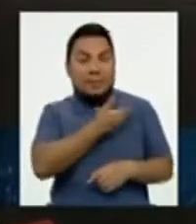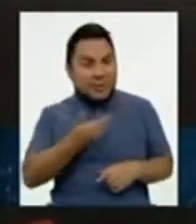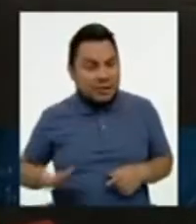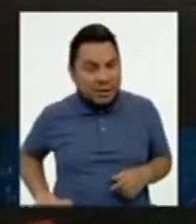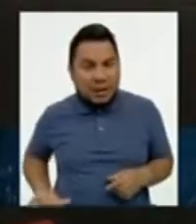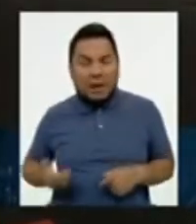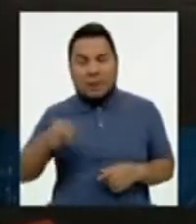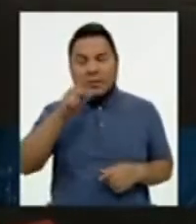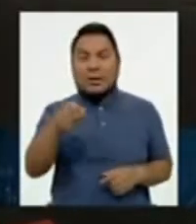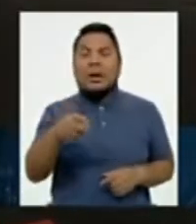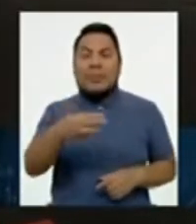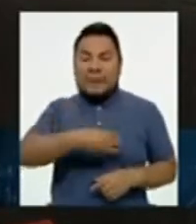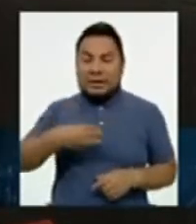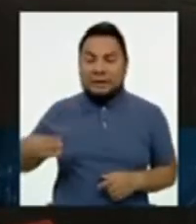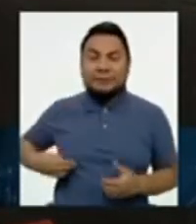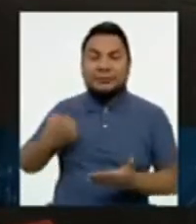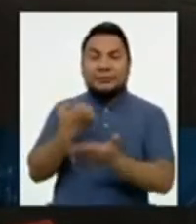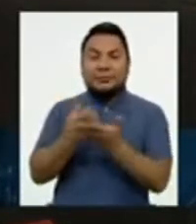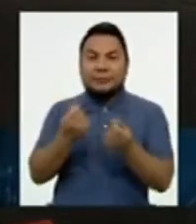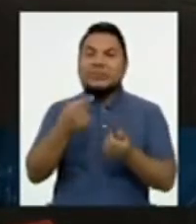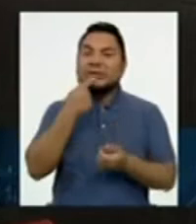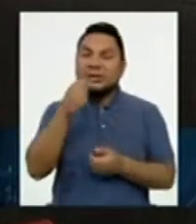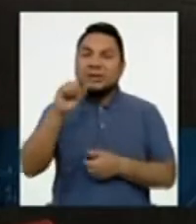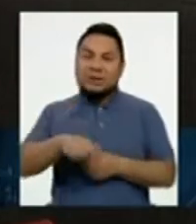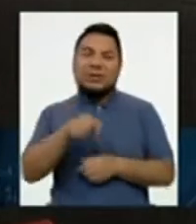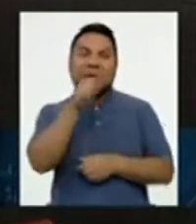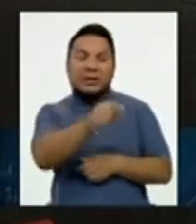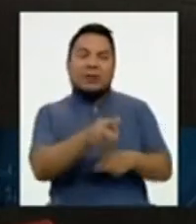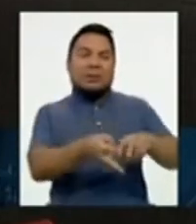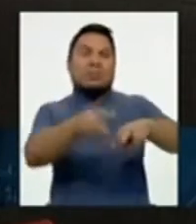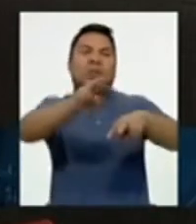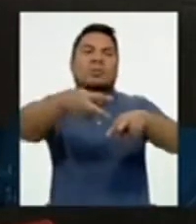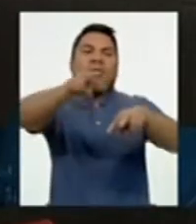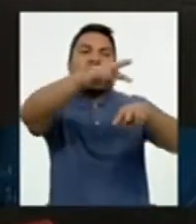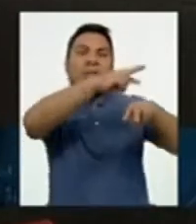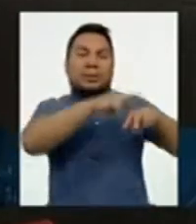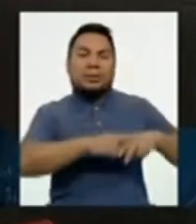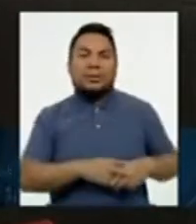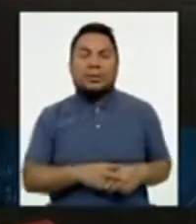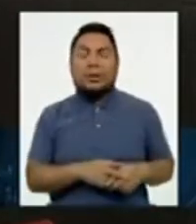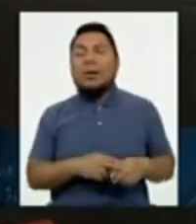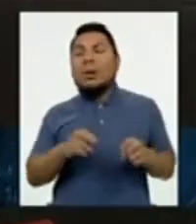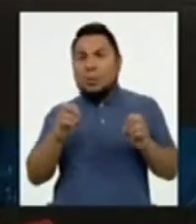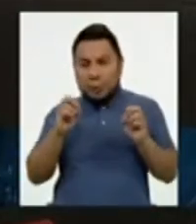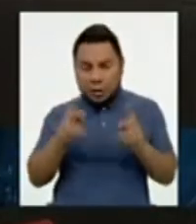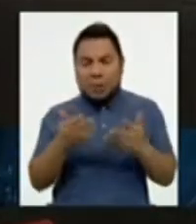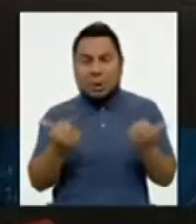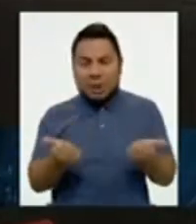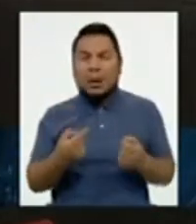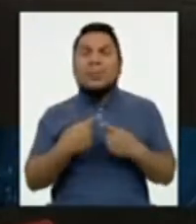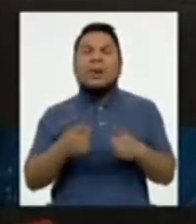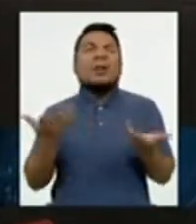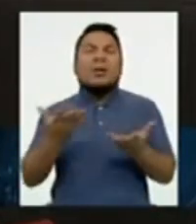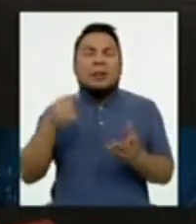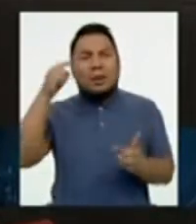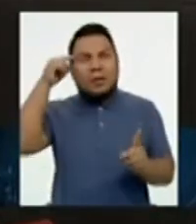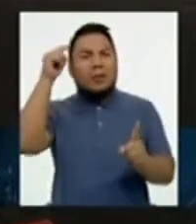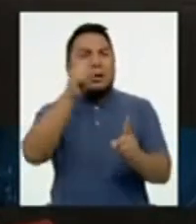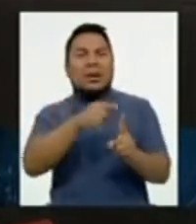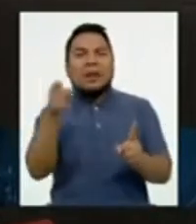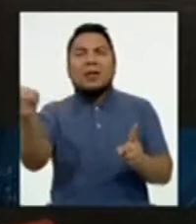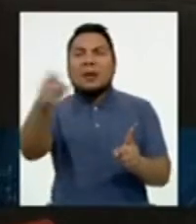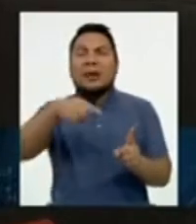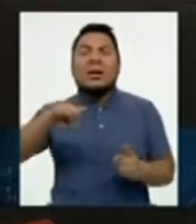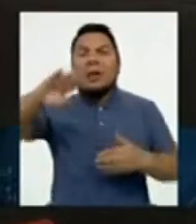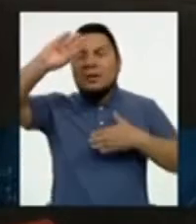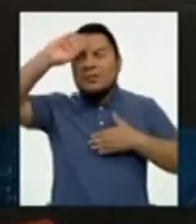dicen, incrementamos este impuesto porque ocasionan daño. Los daños hay que hablarlo muy específicamente. Son en daños a